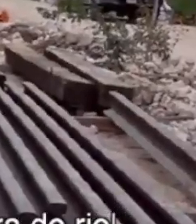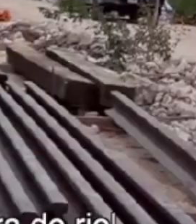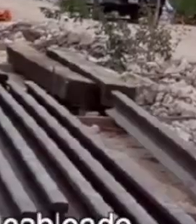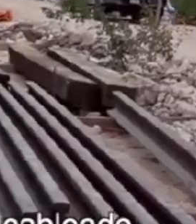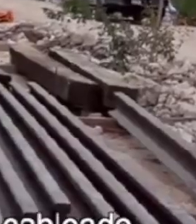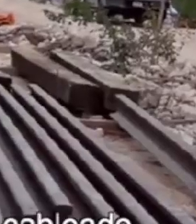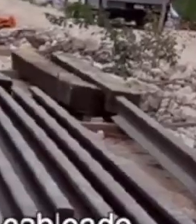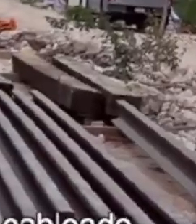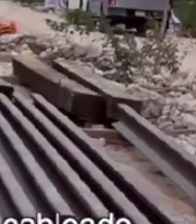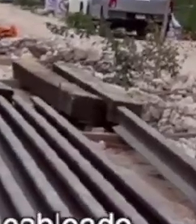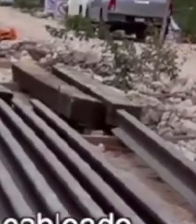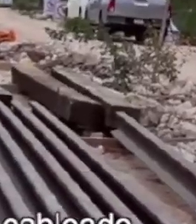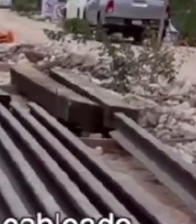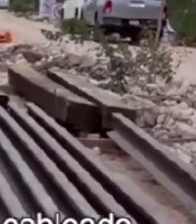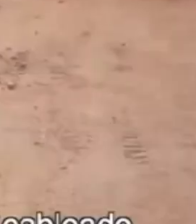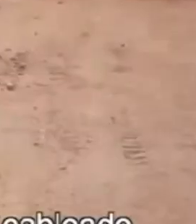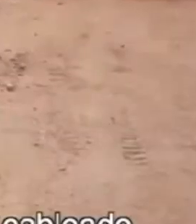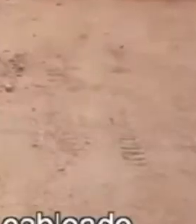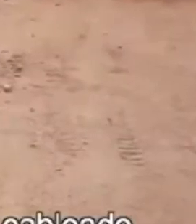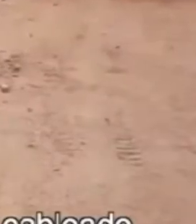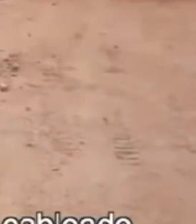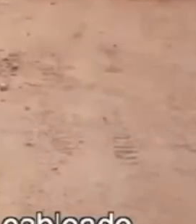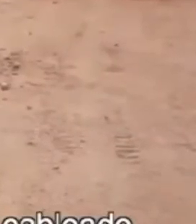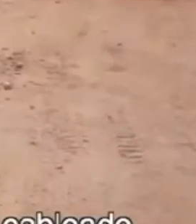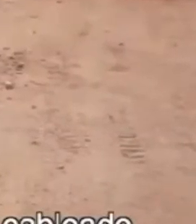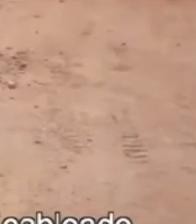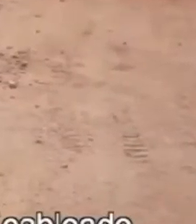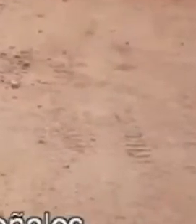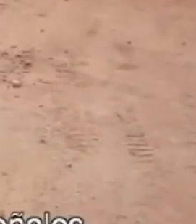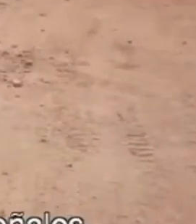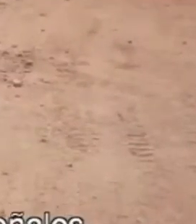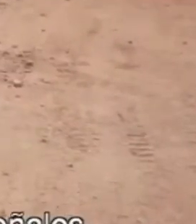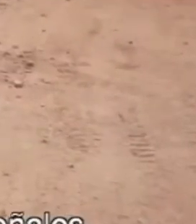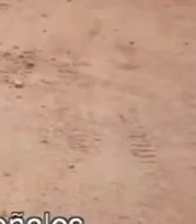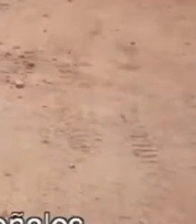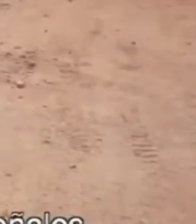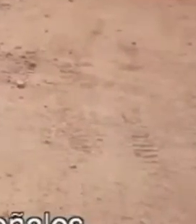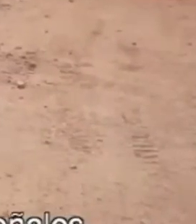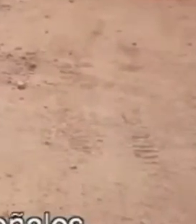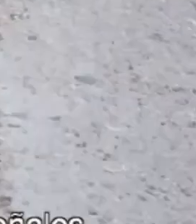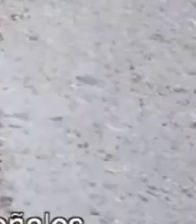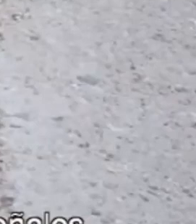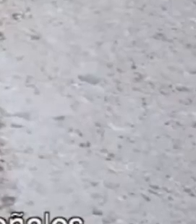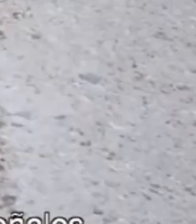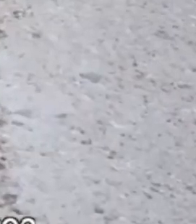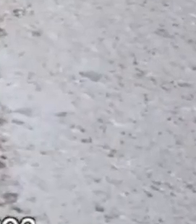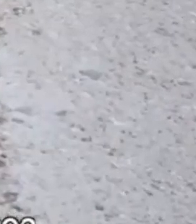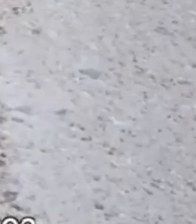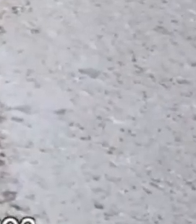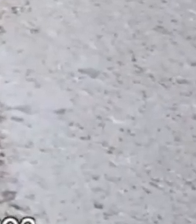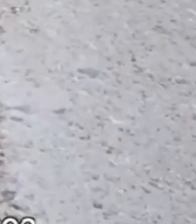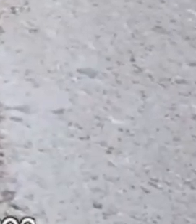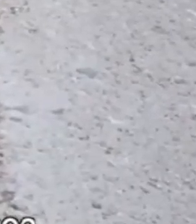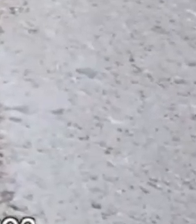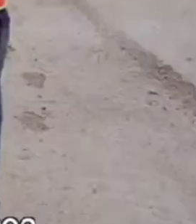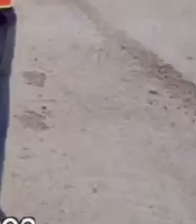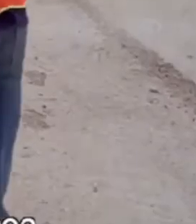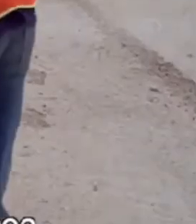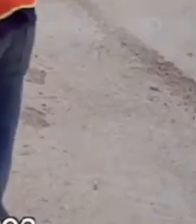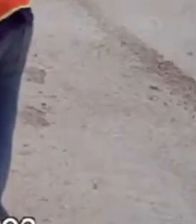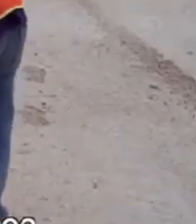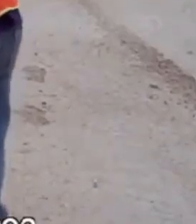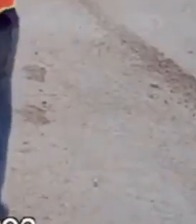riel, así como la canalización para fibra óptica y cableado, que servirá para el funcionamiento de señales y comunicaciones en el área